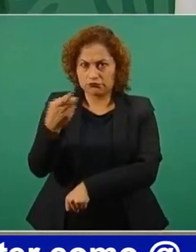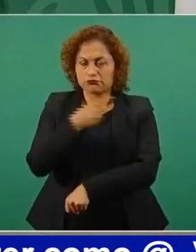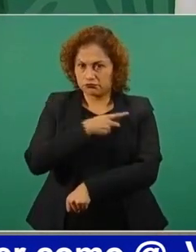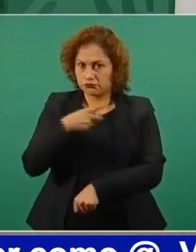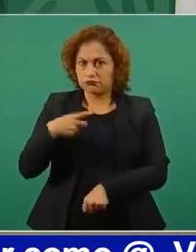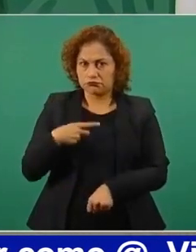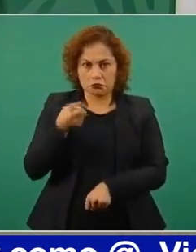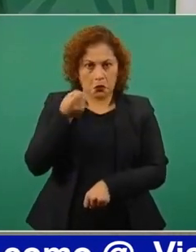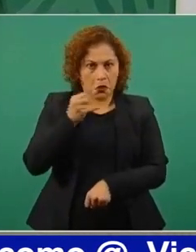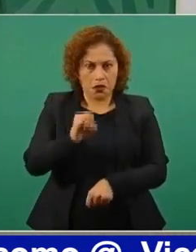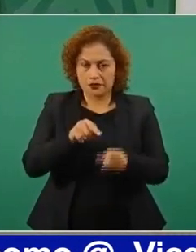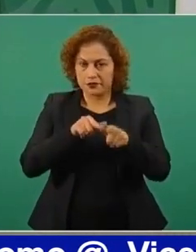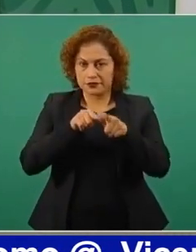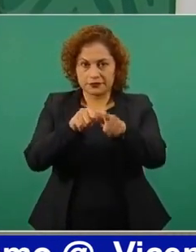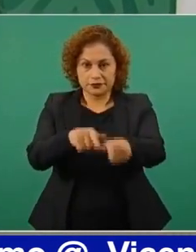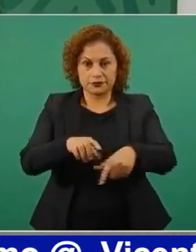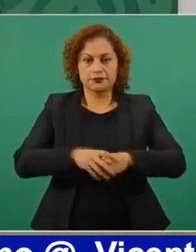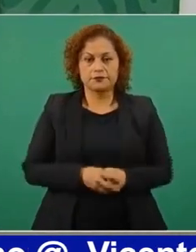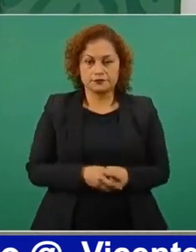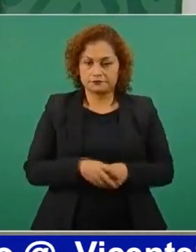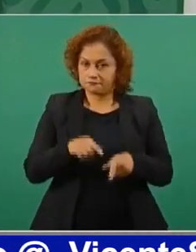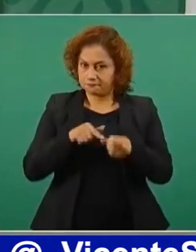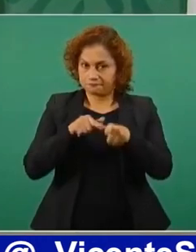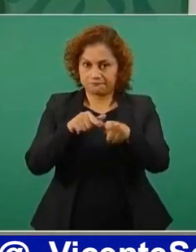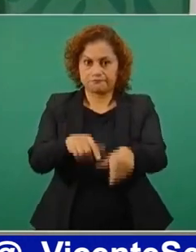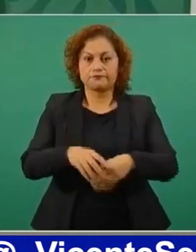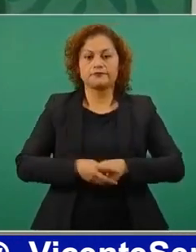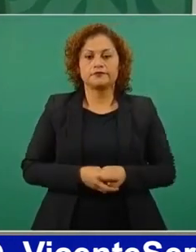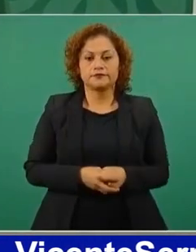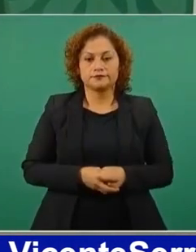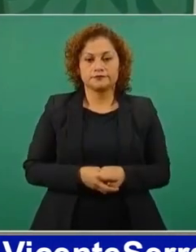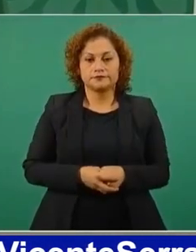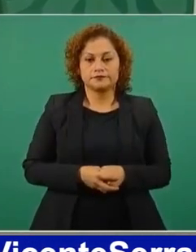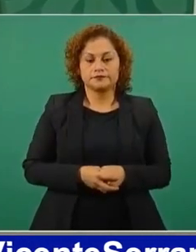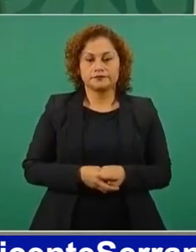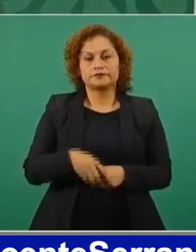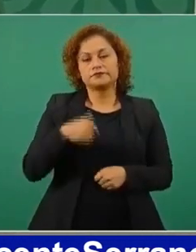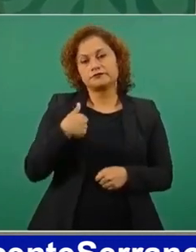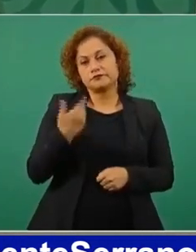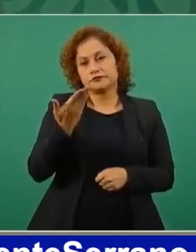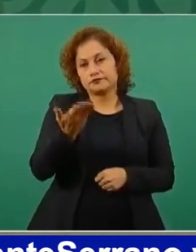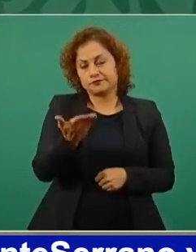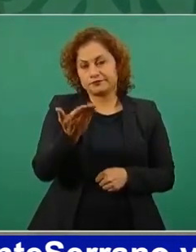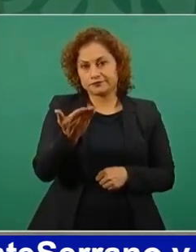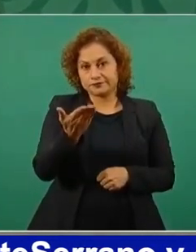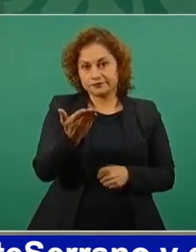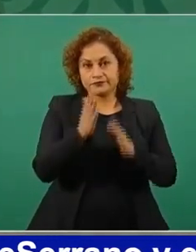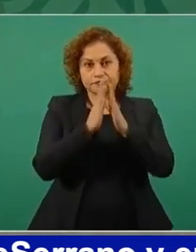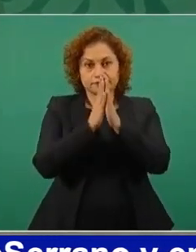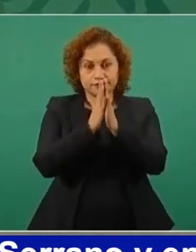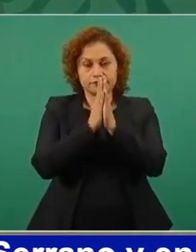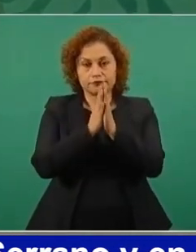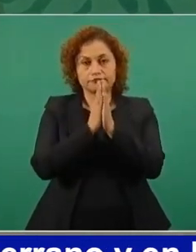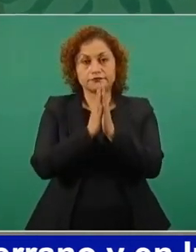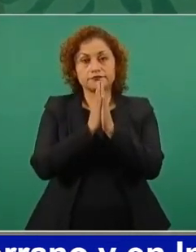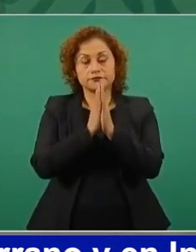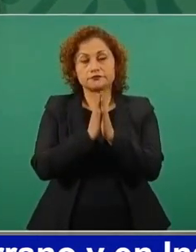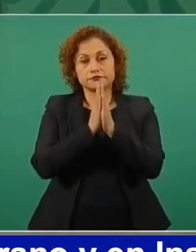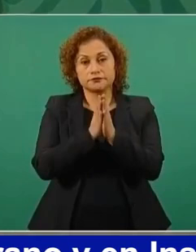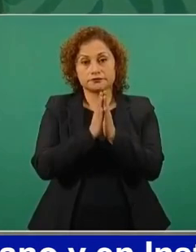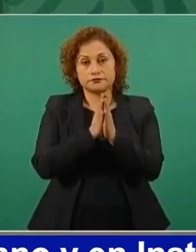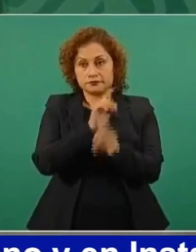Y así va a ser, va a continuar. Y pedirles que nos tengan